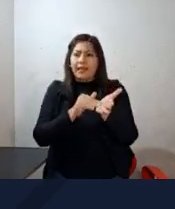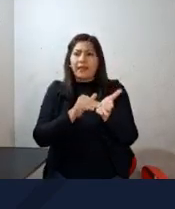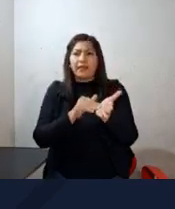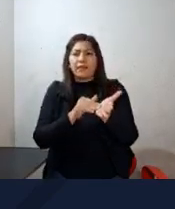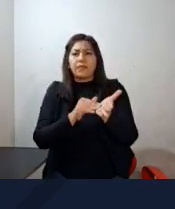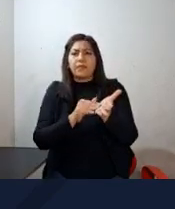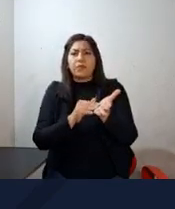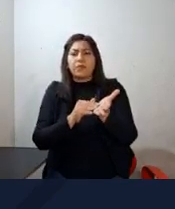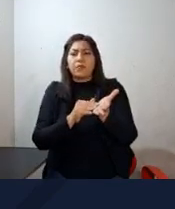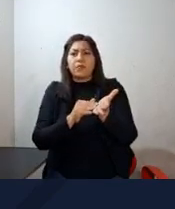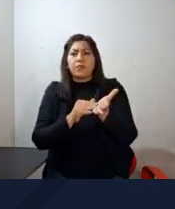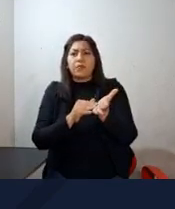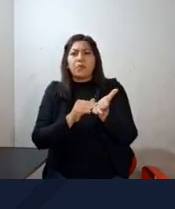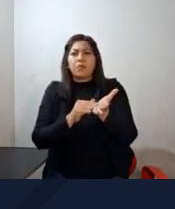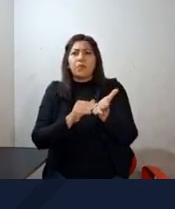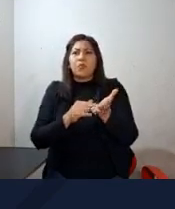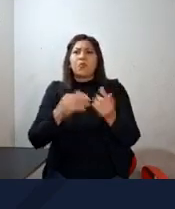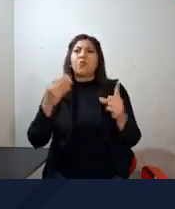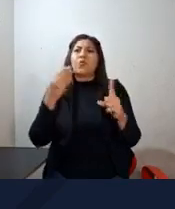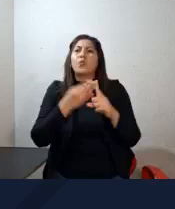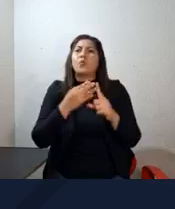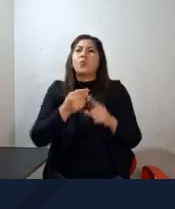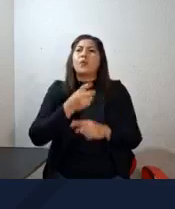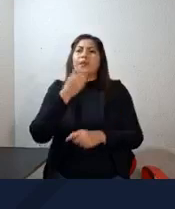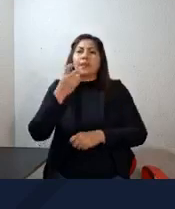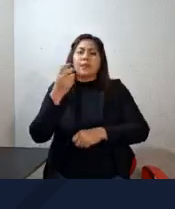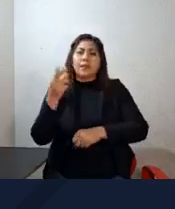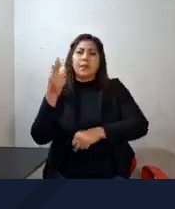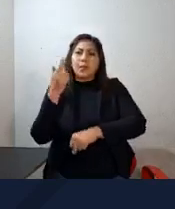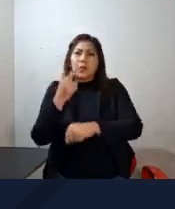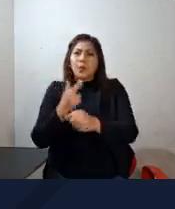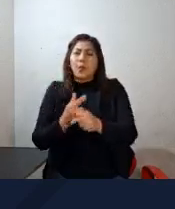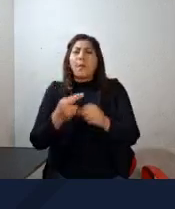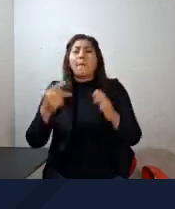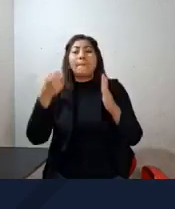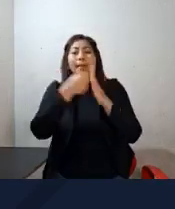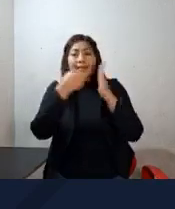para la elaboración de su testamento. ¿Cuál es el procedimiento?